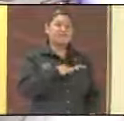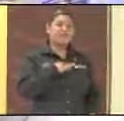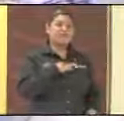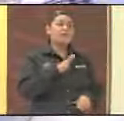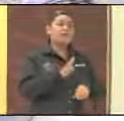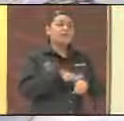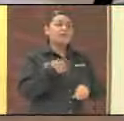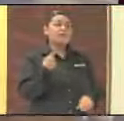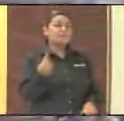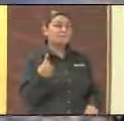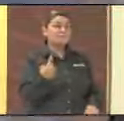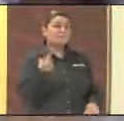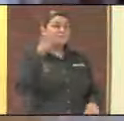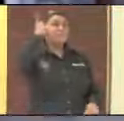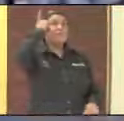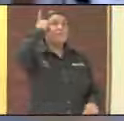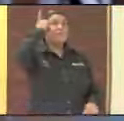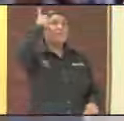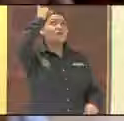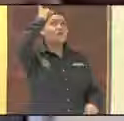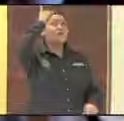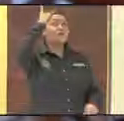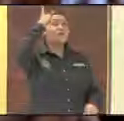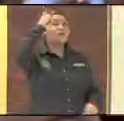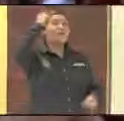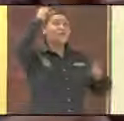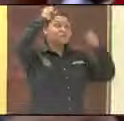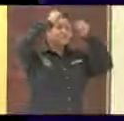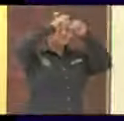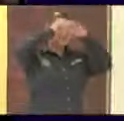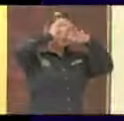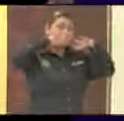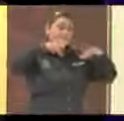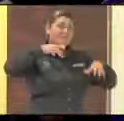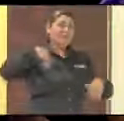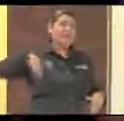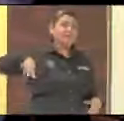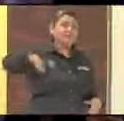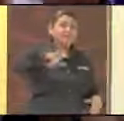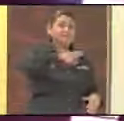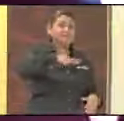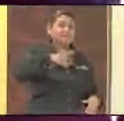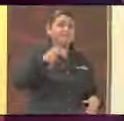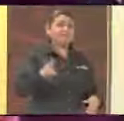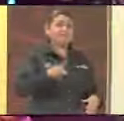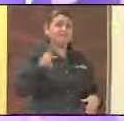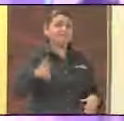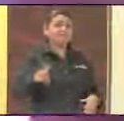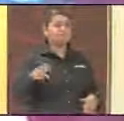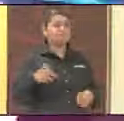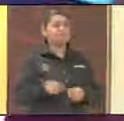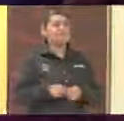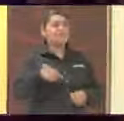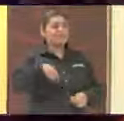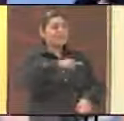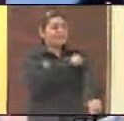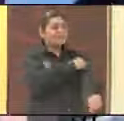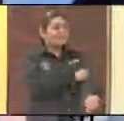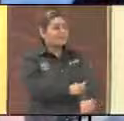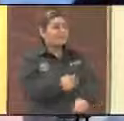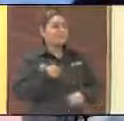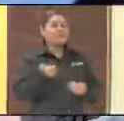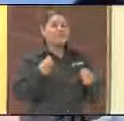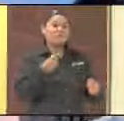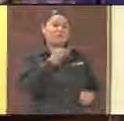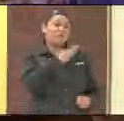porque Dios ha bendecido a nuestro pueblo de Altamira. Y me siento muy